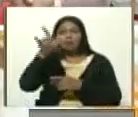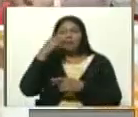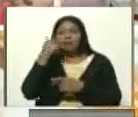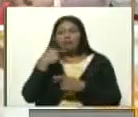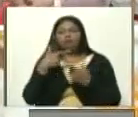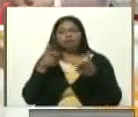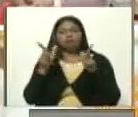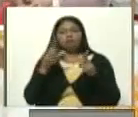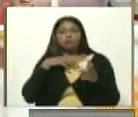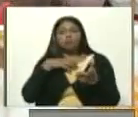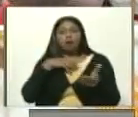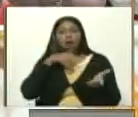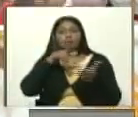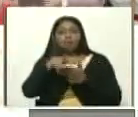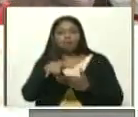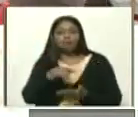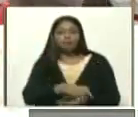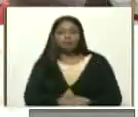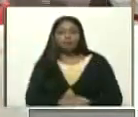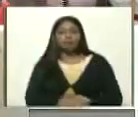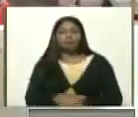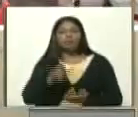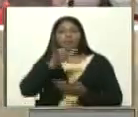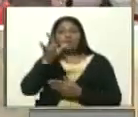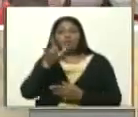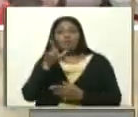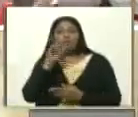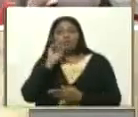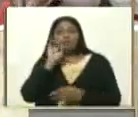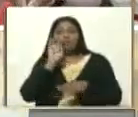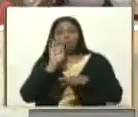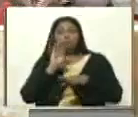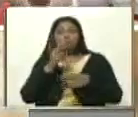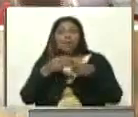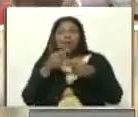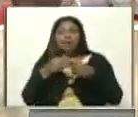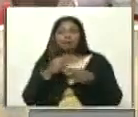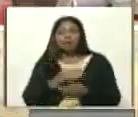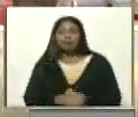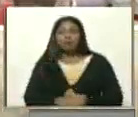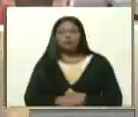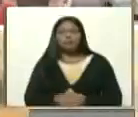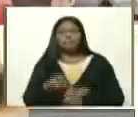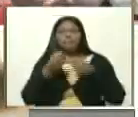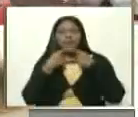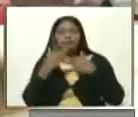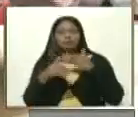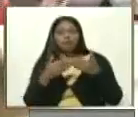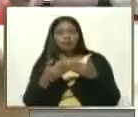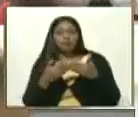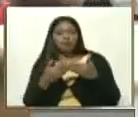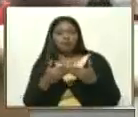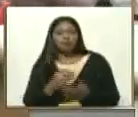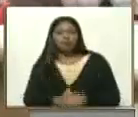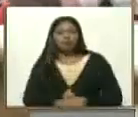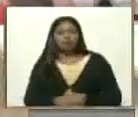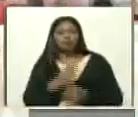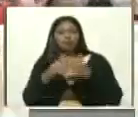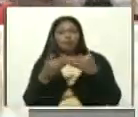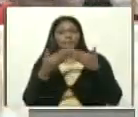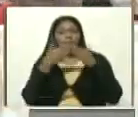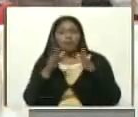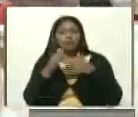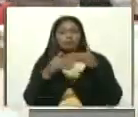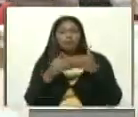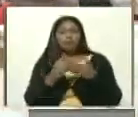niegan el permiso de aterrizar. Un avión poniendo en riesgo a la tripulación, un avión que estaba perdiendo autonomía y evidentemente no se le permitió